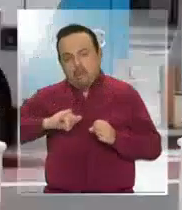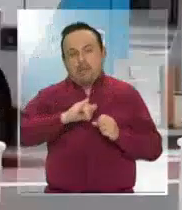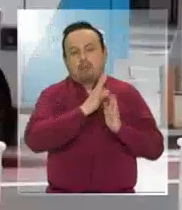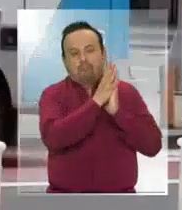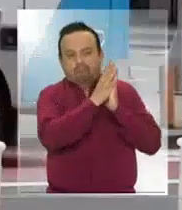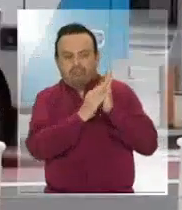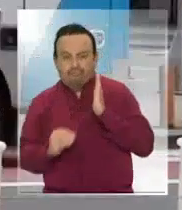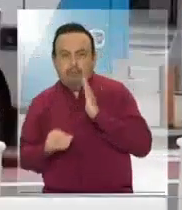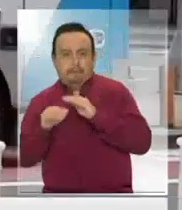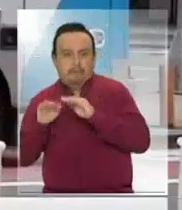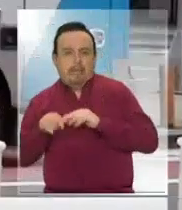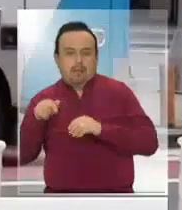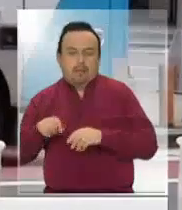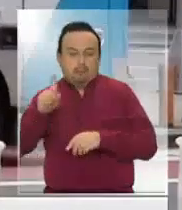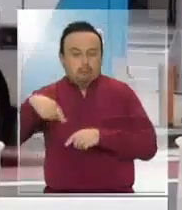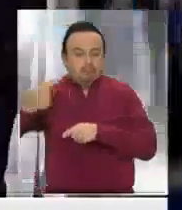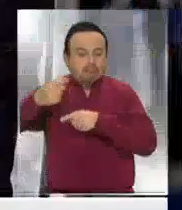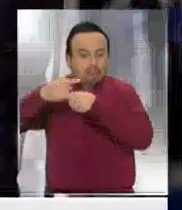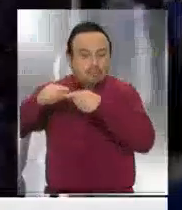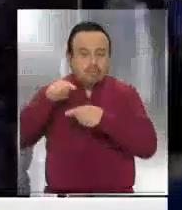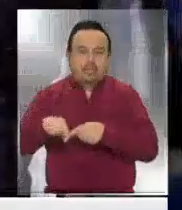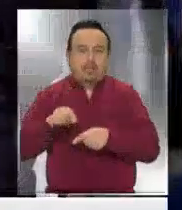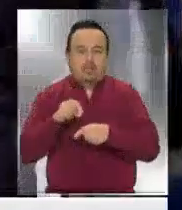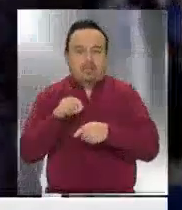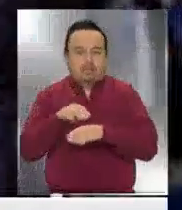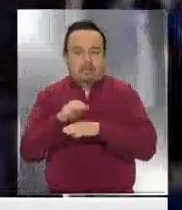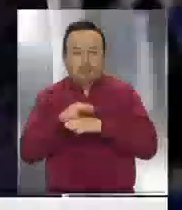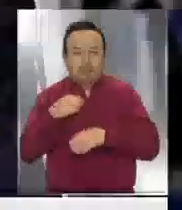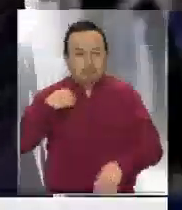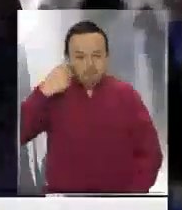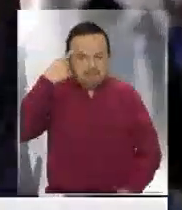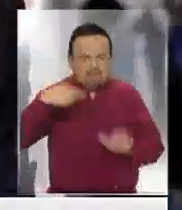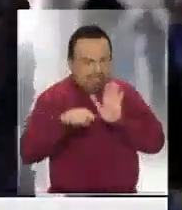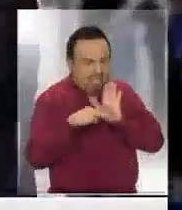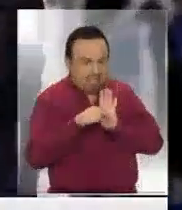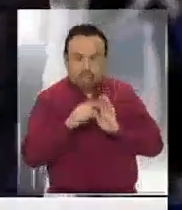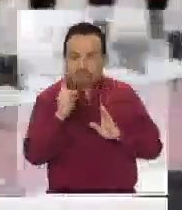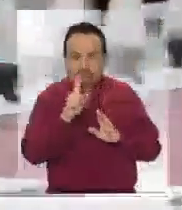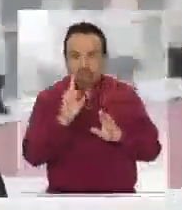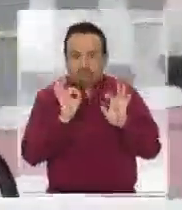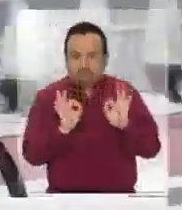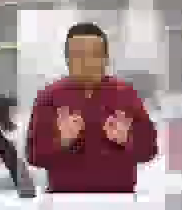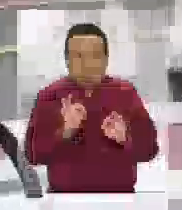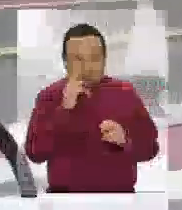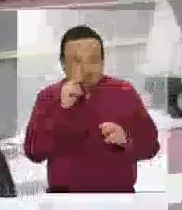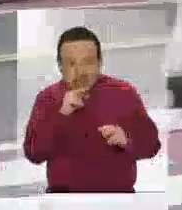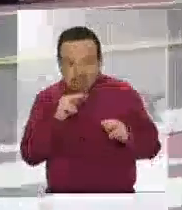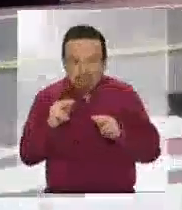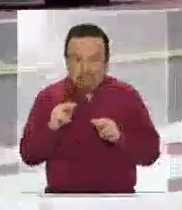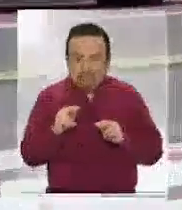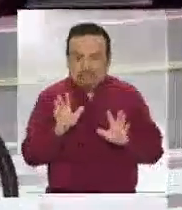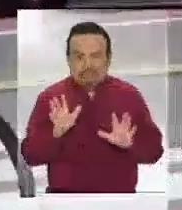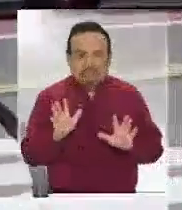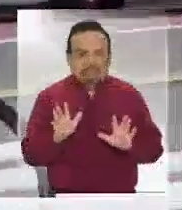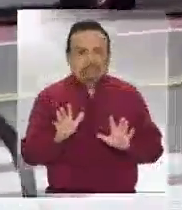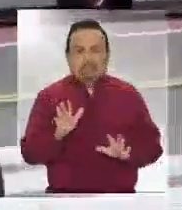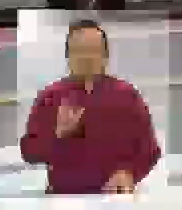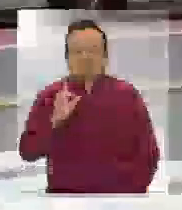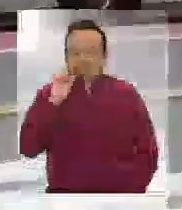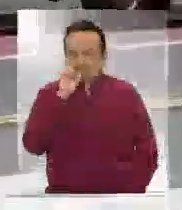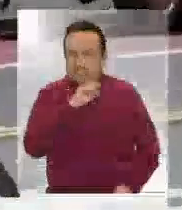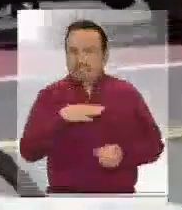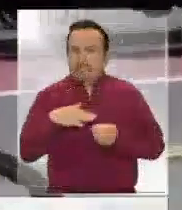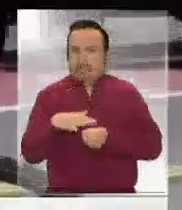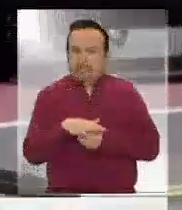semanas. No es pesimismo, es realidad, porque las proyecciones no son nada alentadoras.